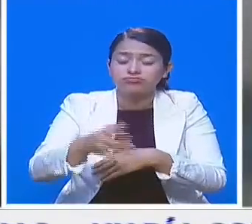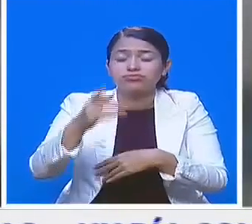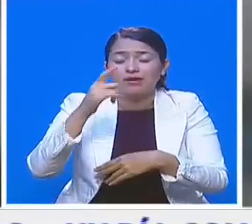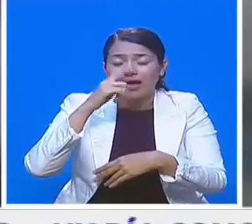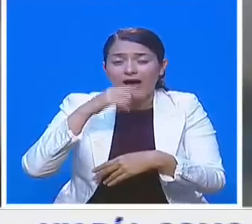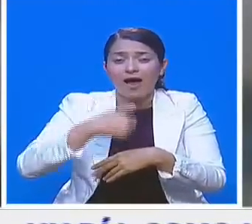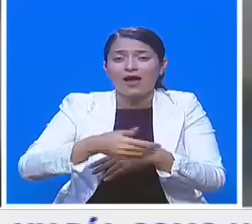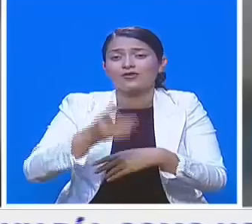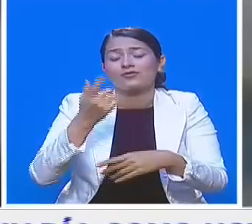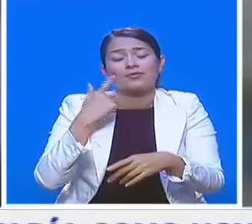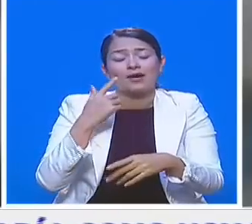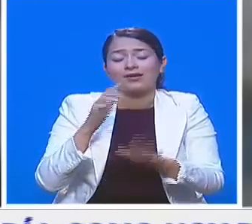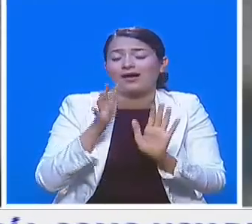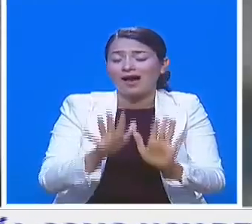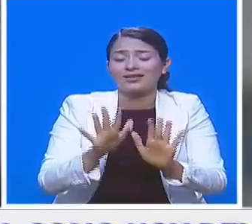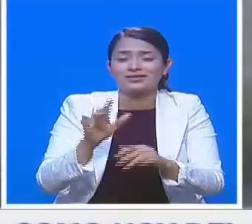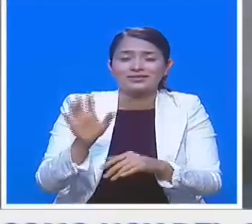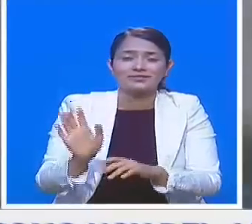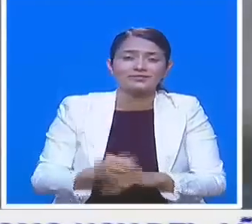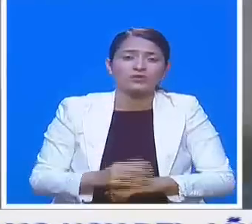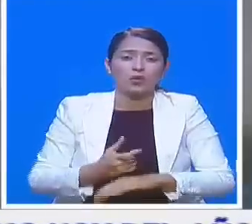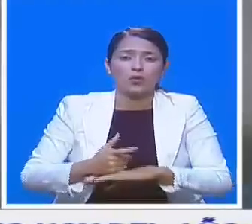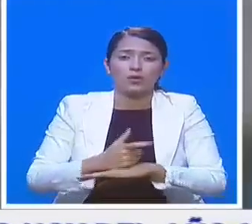gestión de Donald Trump.